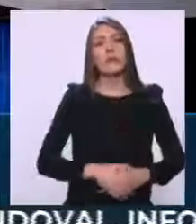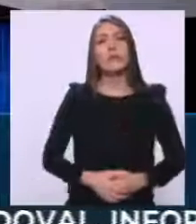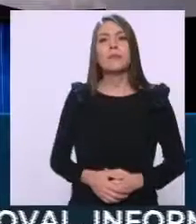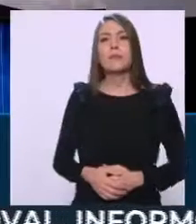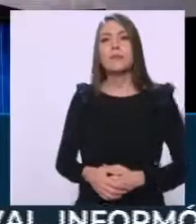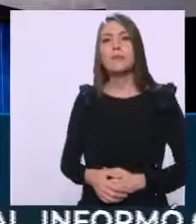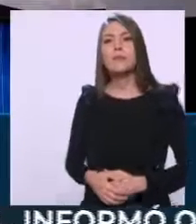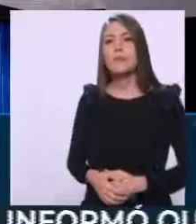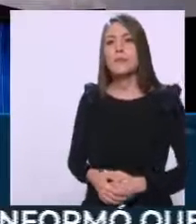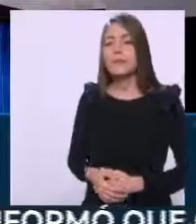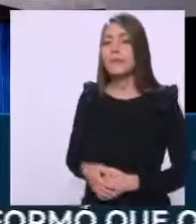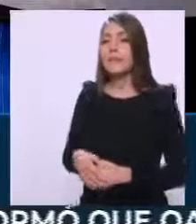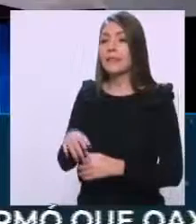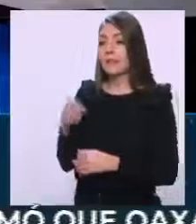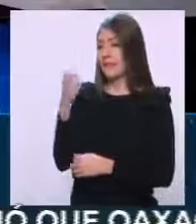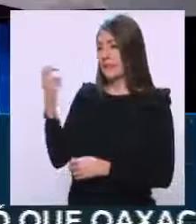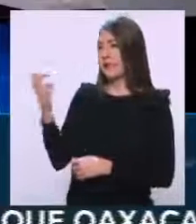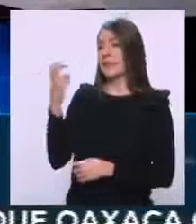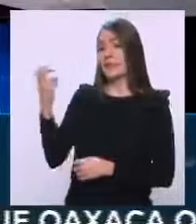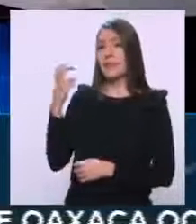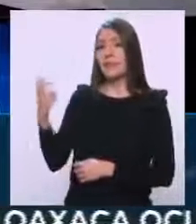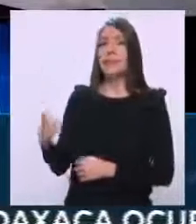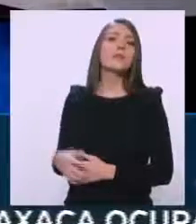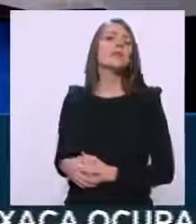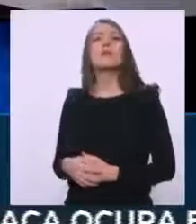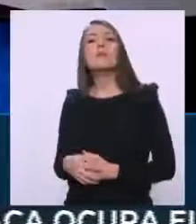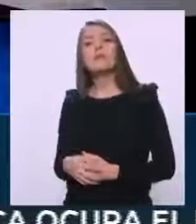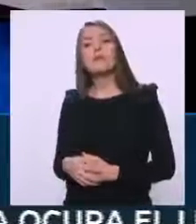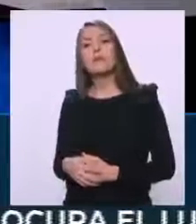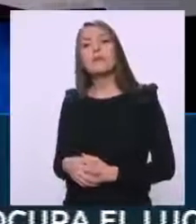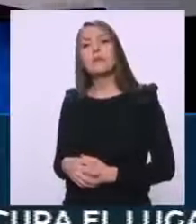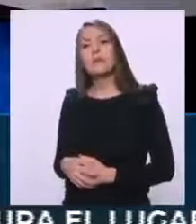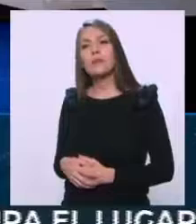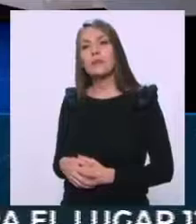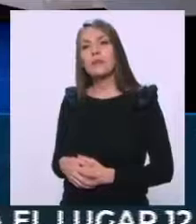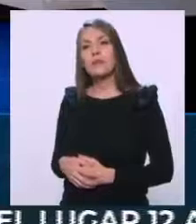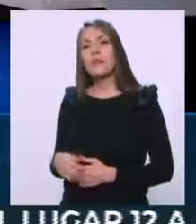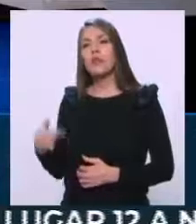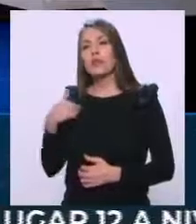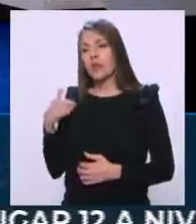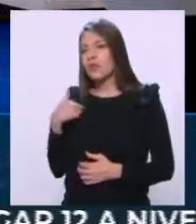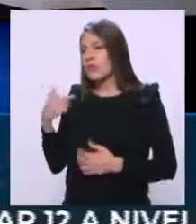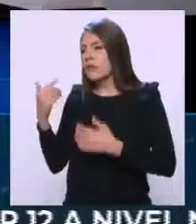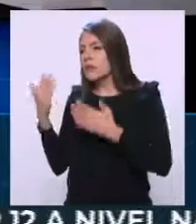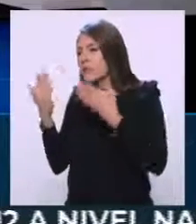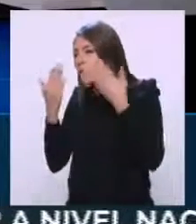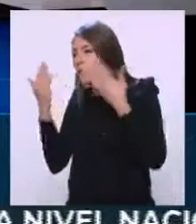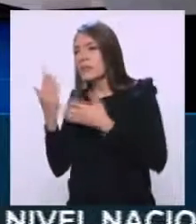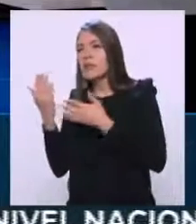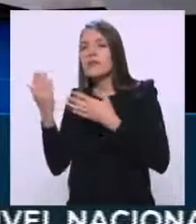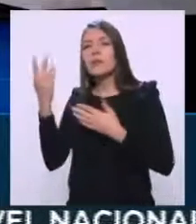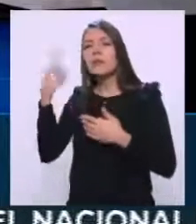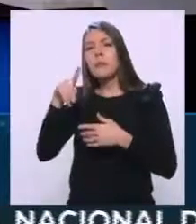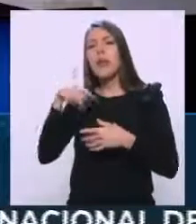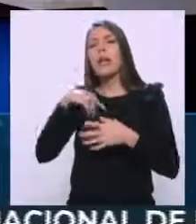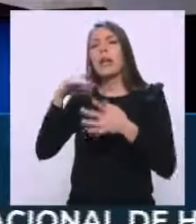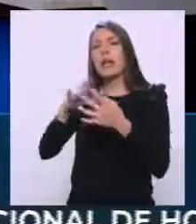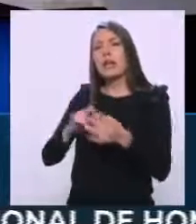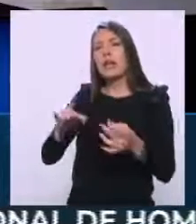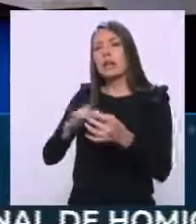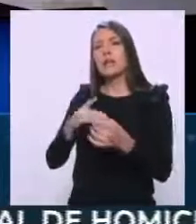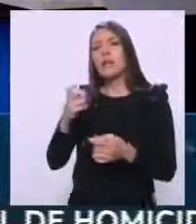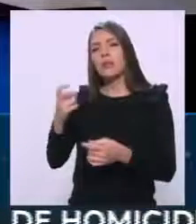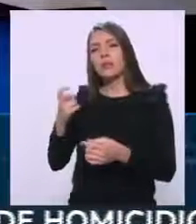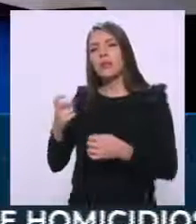Fíjate, Juan, que me documenté para poder aportar modestamente elementos de análisis a nuestro